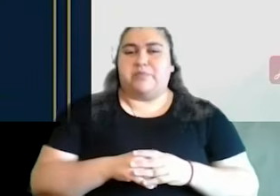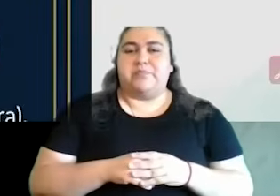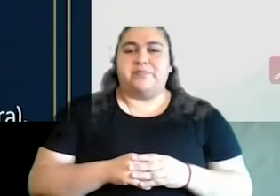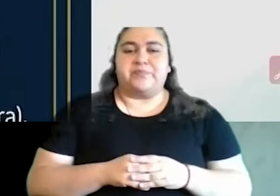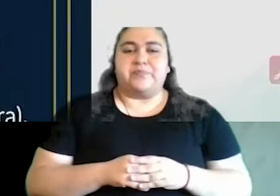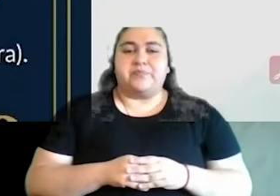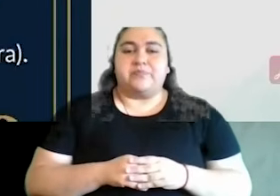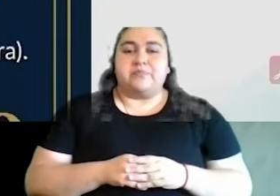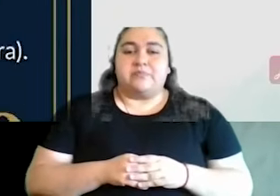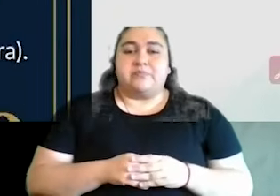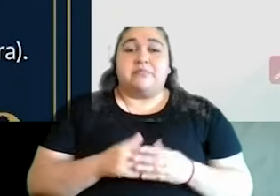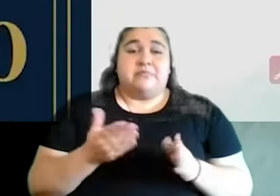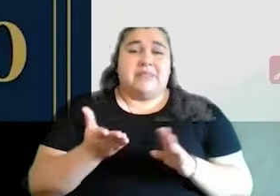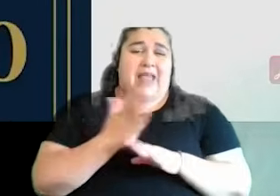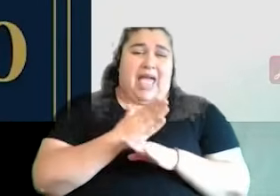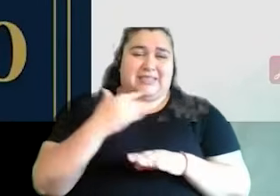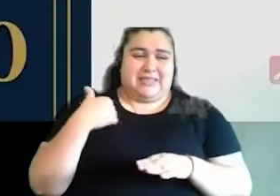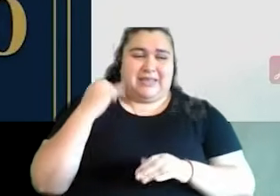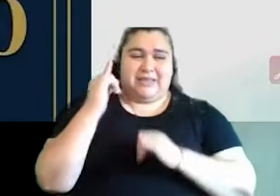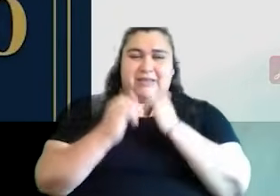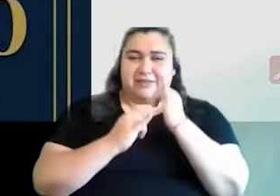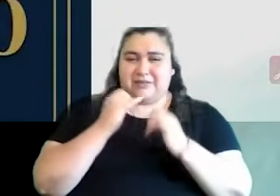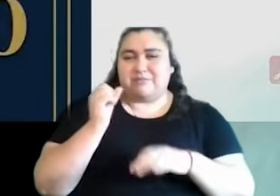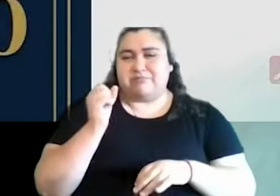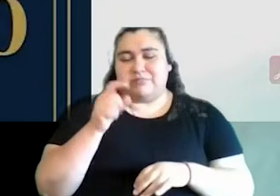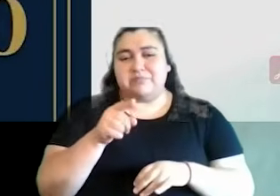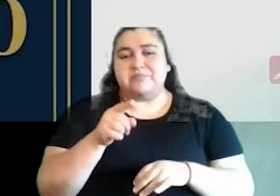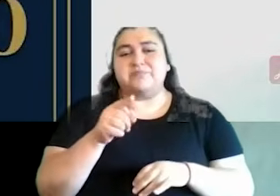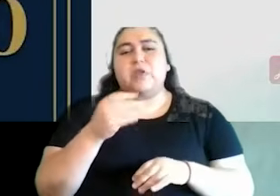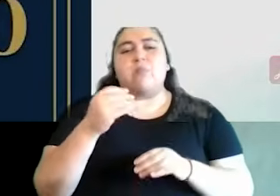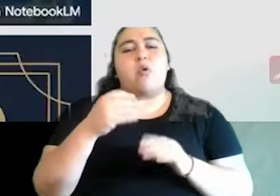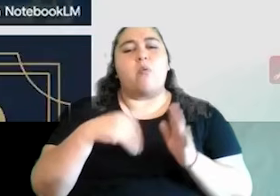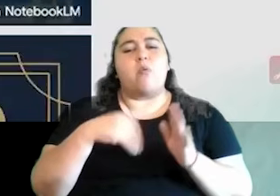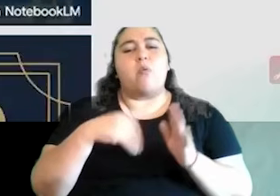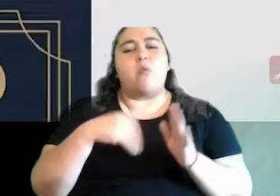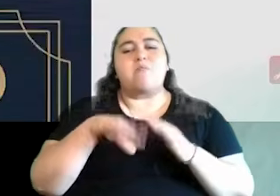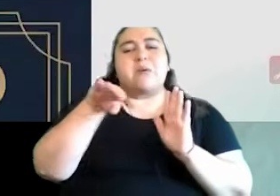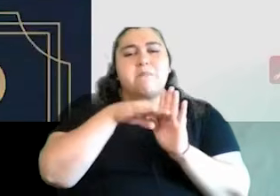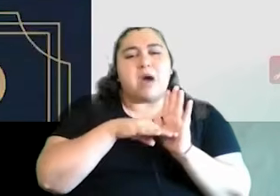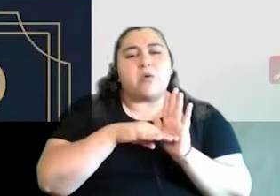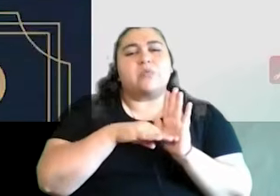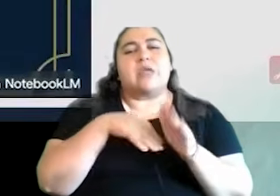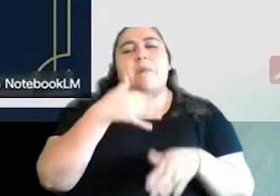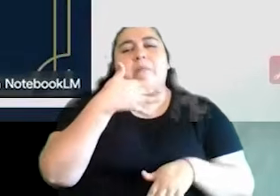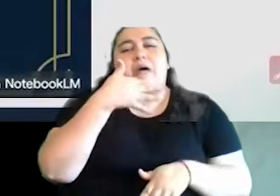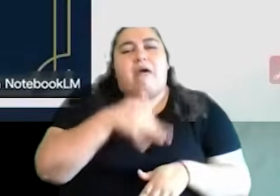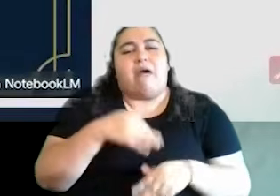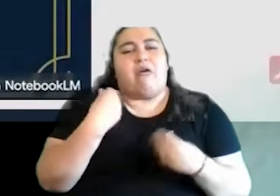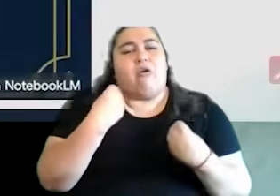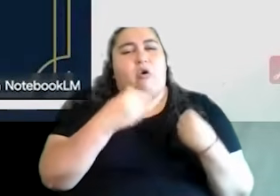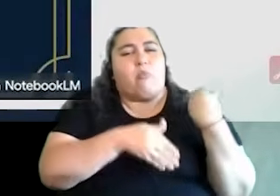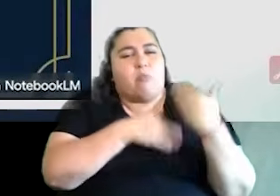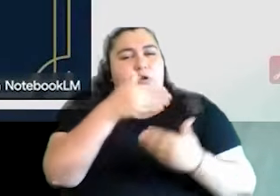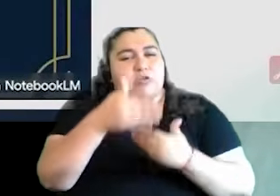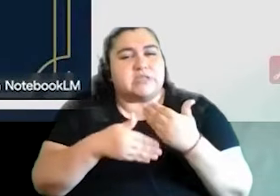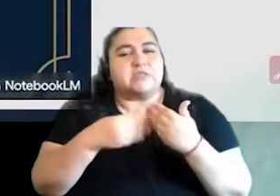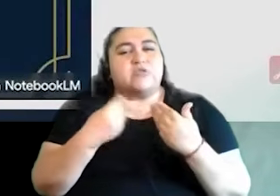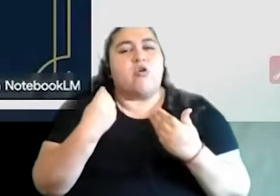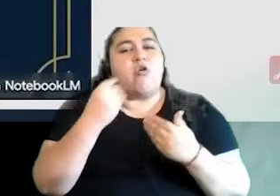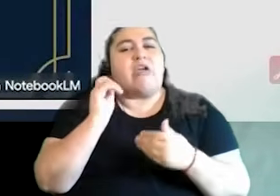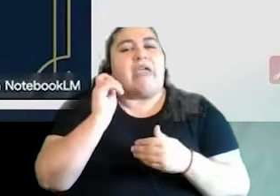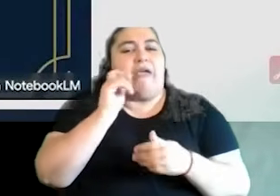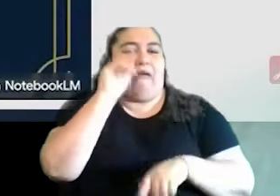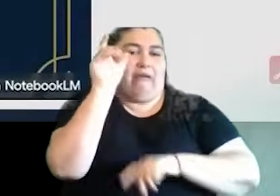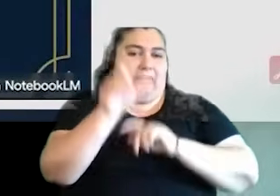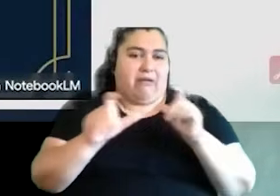Entonces yo les comentaba que una de las primeras pautas que tenemos para determinar el universo de los posibles sujetos que opten por este